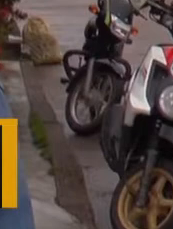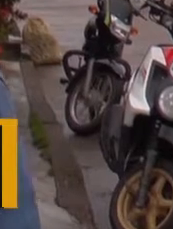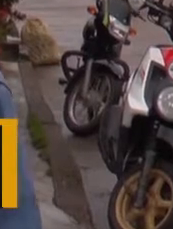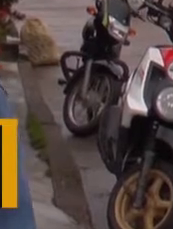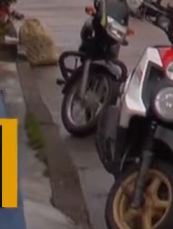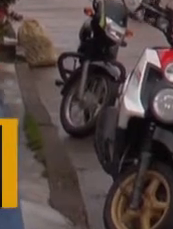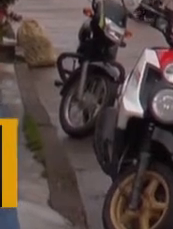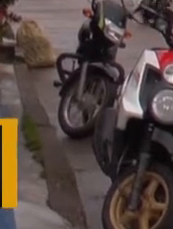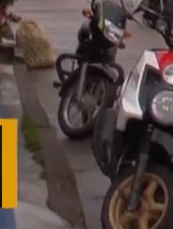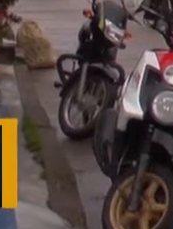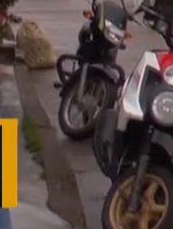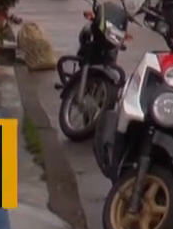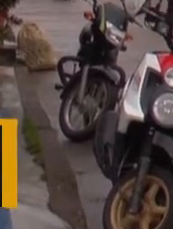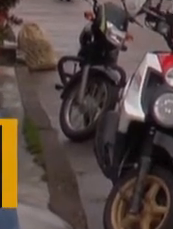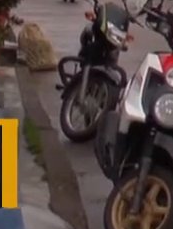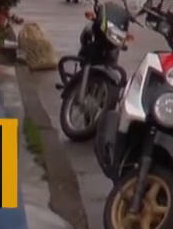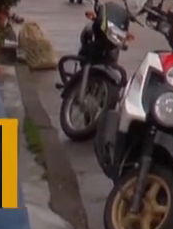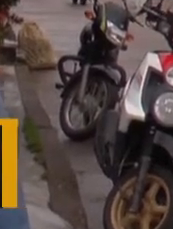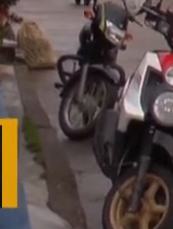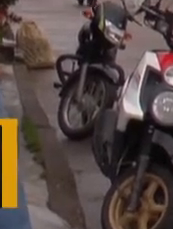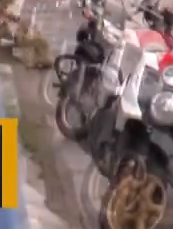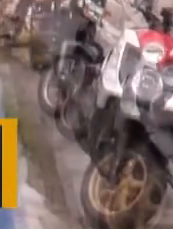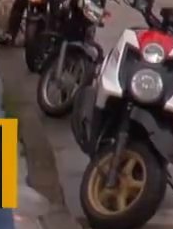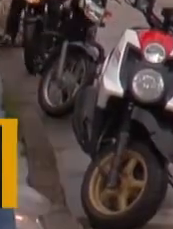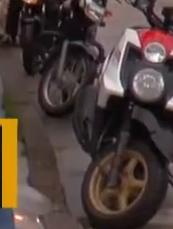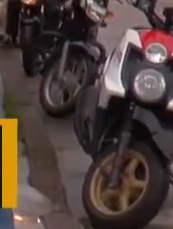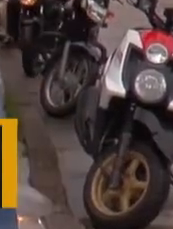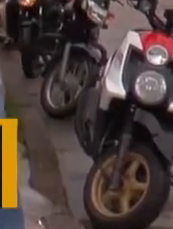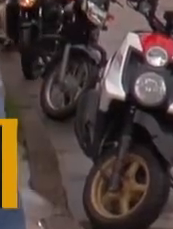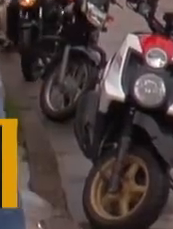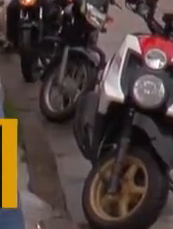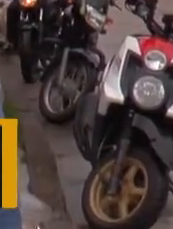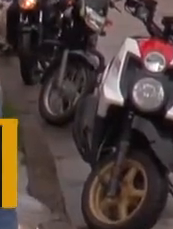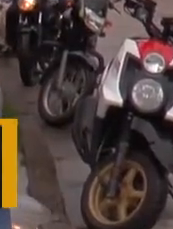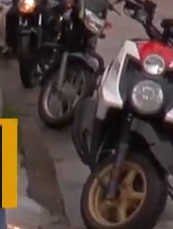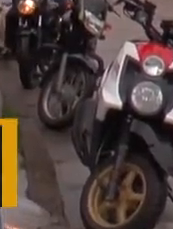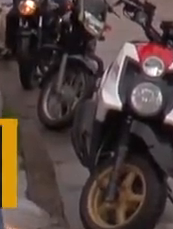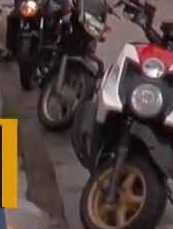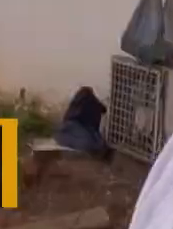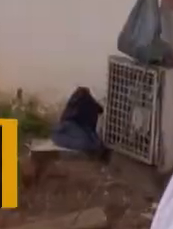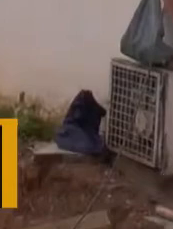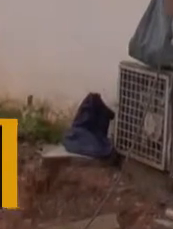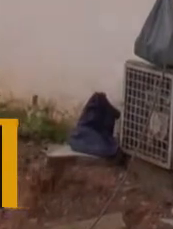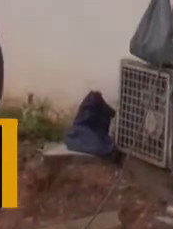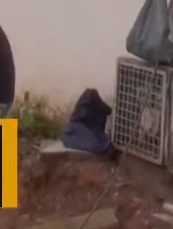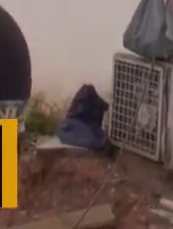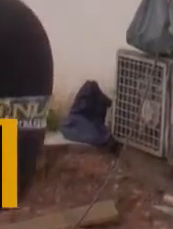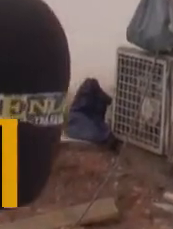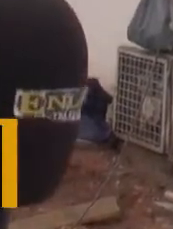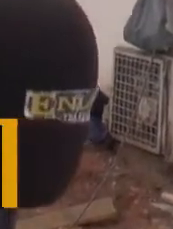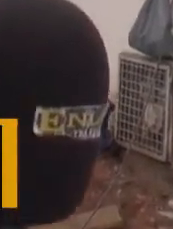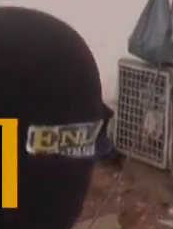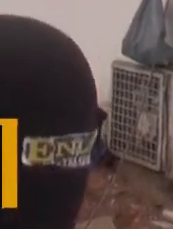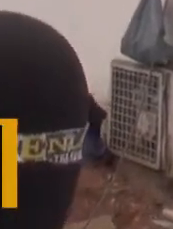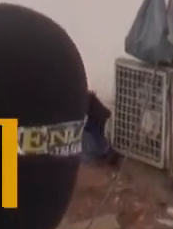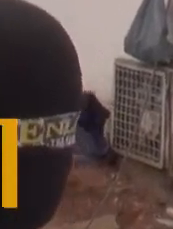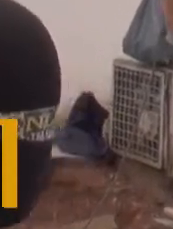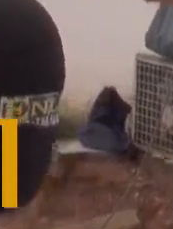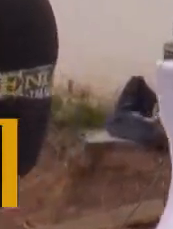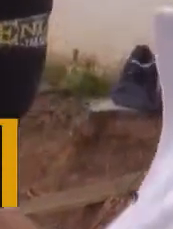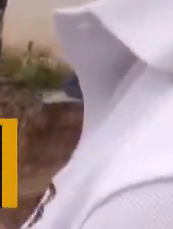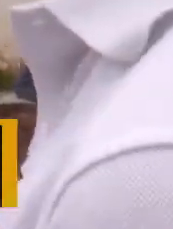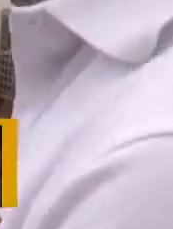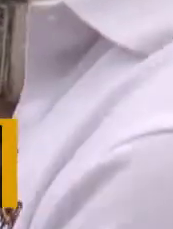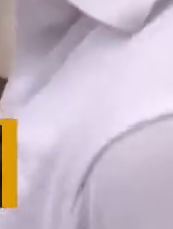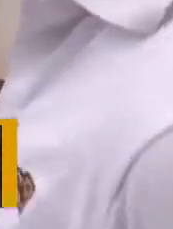pues, y también el beneficio de la pavimentación. Y hacemos un trabajo bien hecho porque es para nosotros. Algo similar opina este hombre, que llevaba